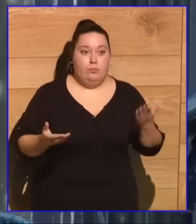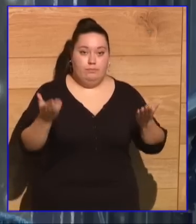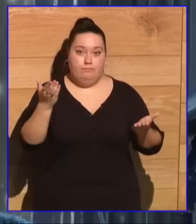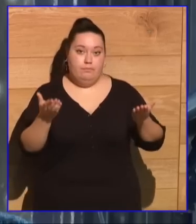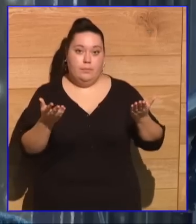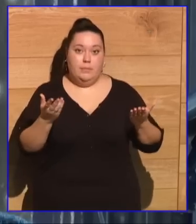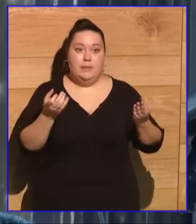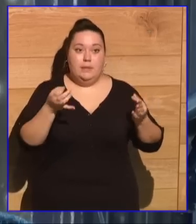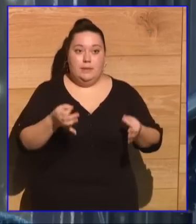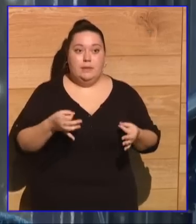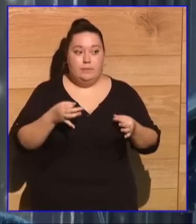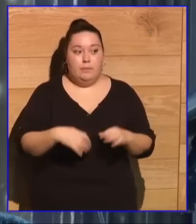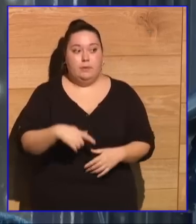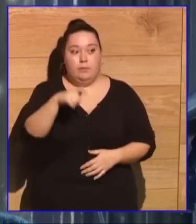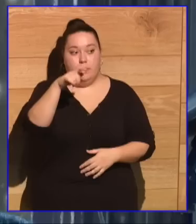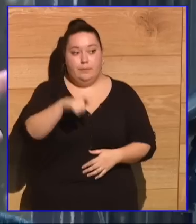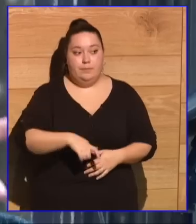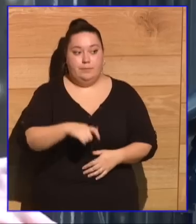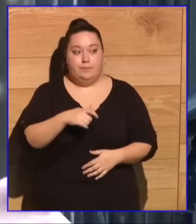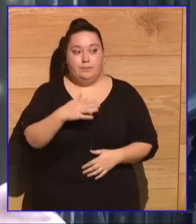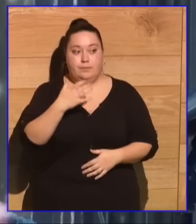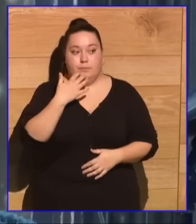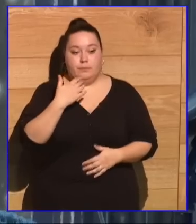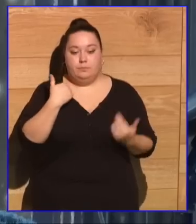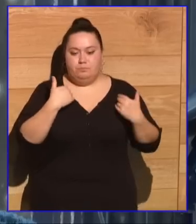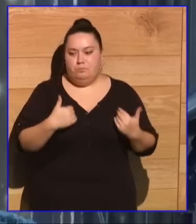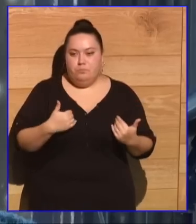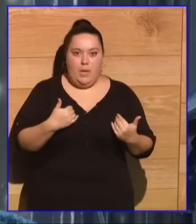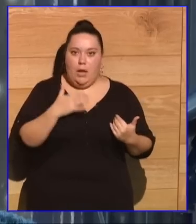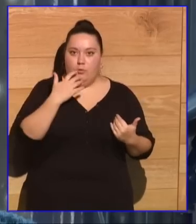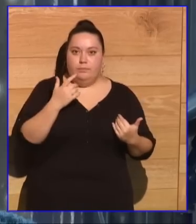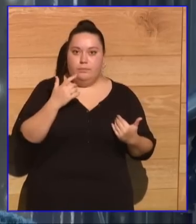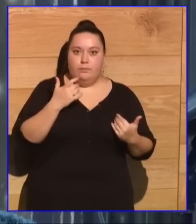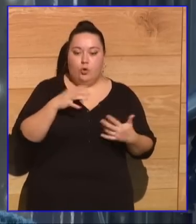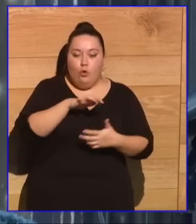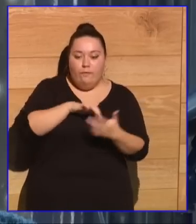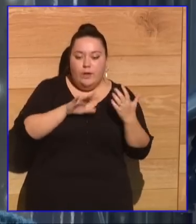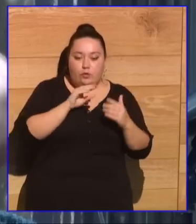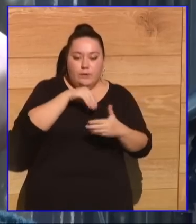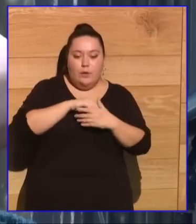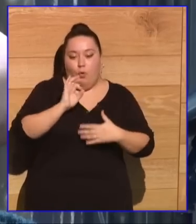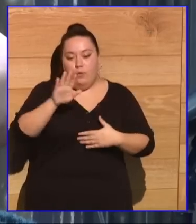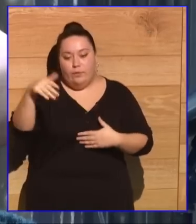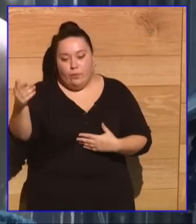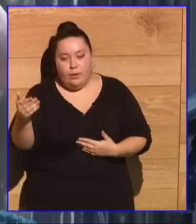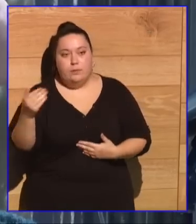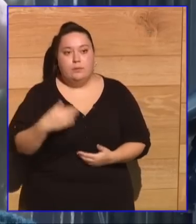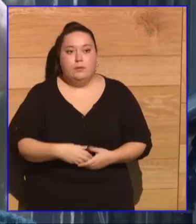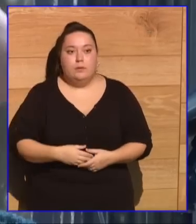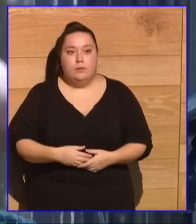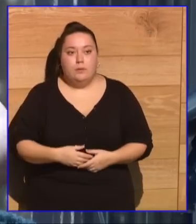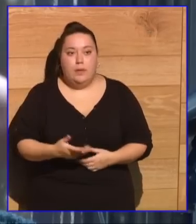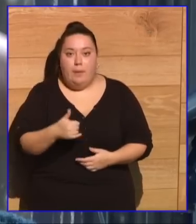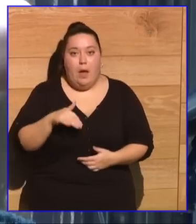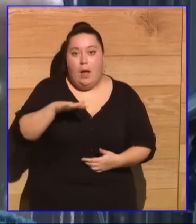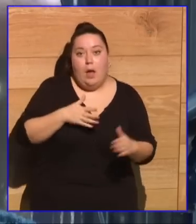la construcción de alguien que tiene que elevarse por encima de su condición, tiene que partir de un conflicto interno o externo que va hacia